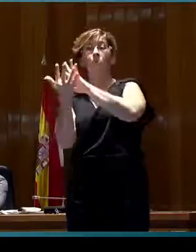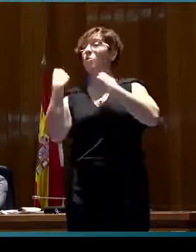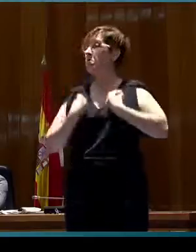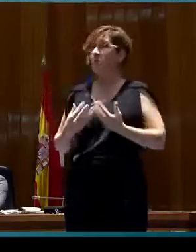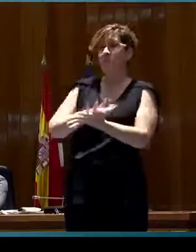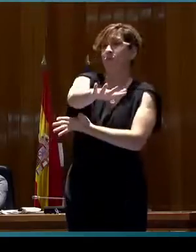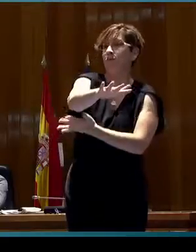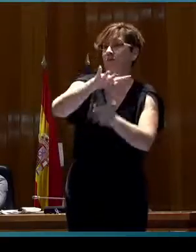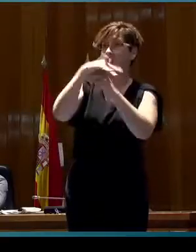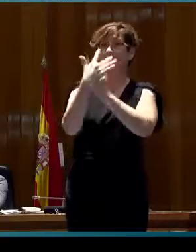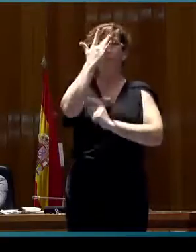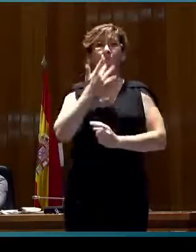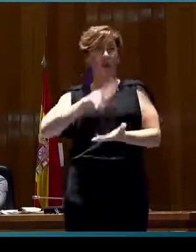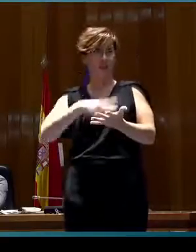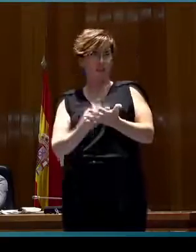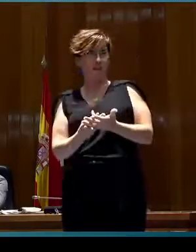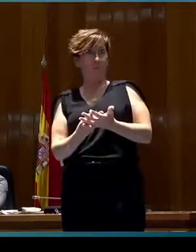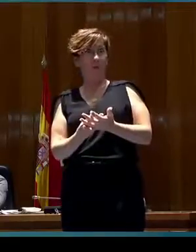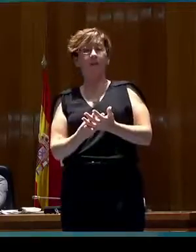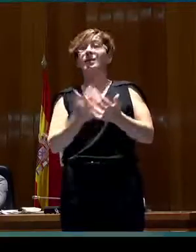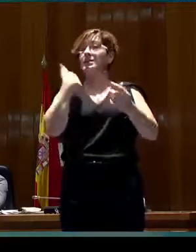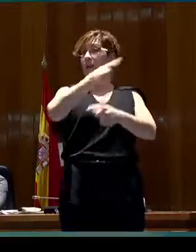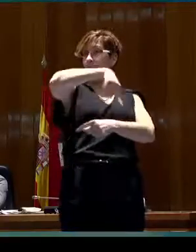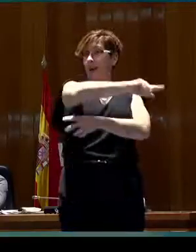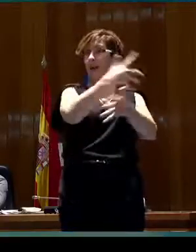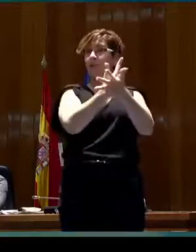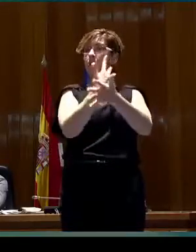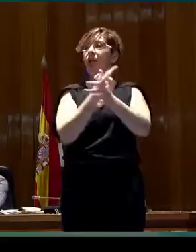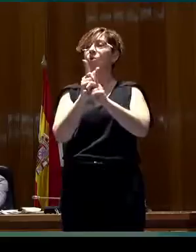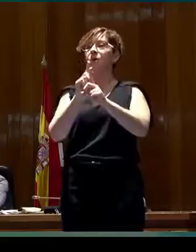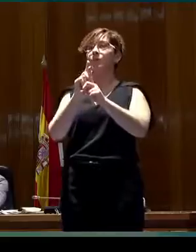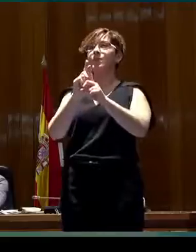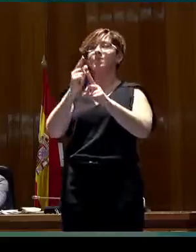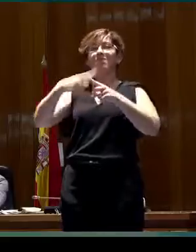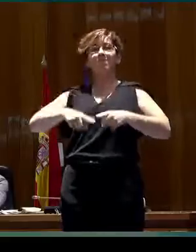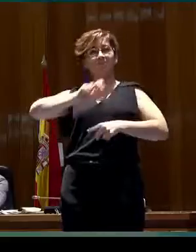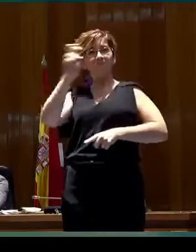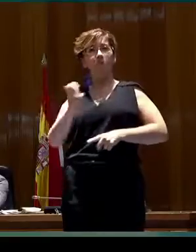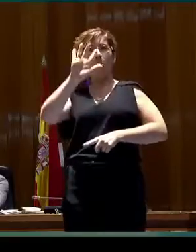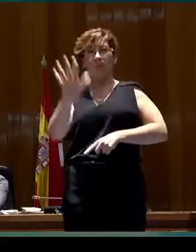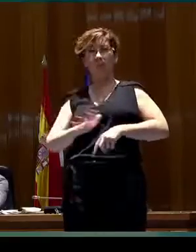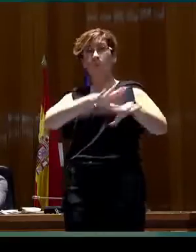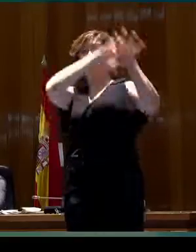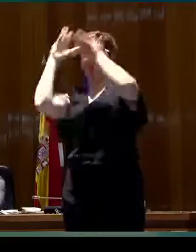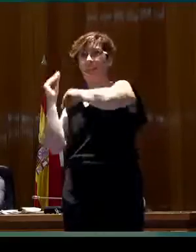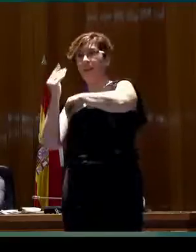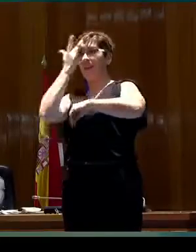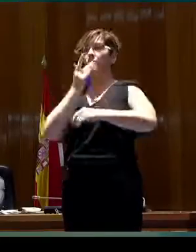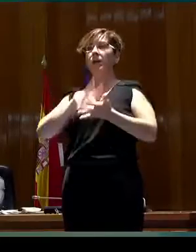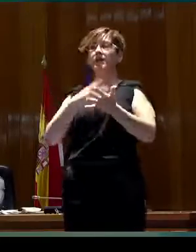debe cambiar. Pero ya nos han hablado de las distintas metáforas para entender la figura del intérprete y no me voy a detener en